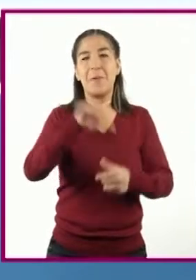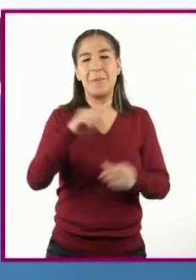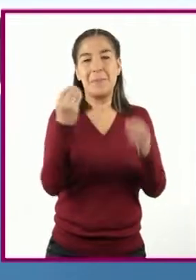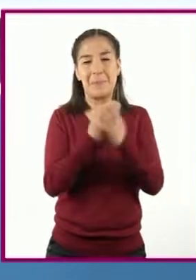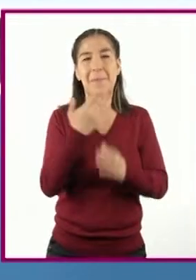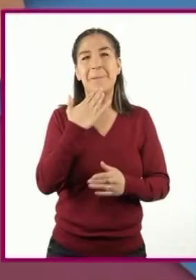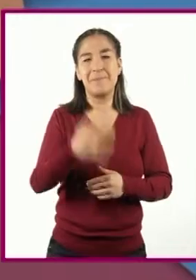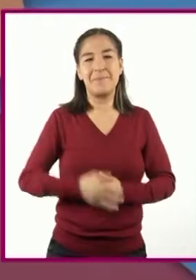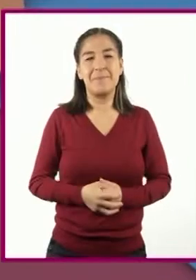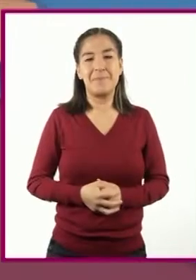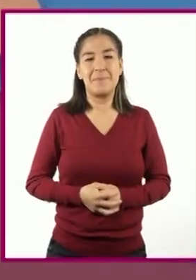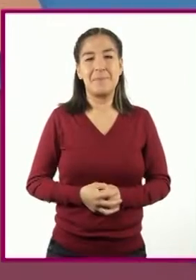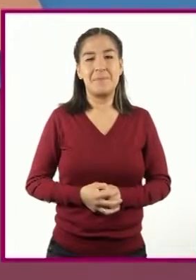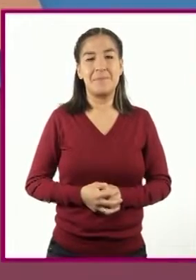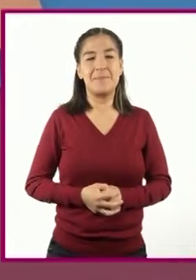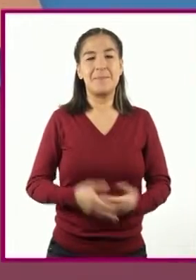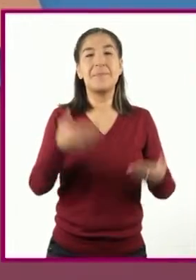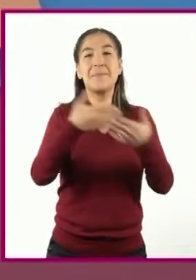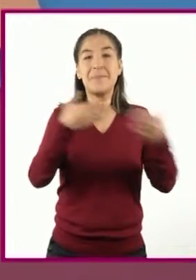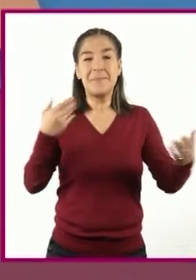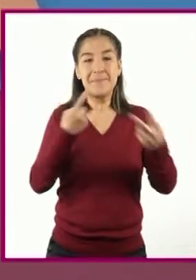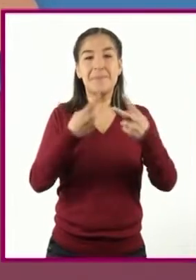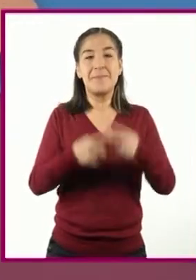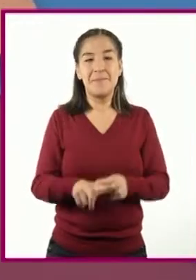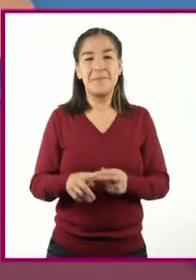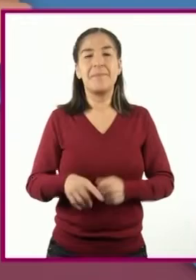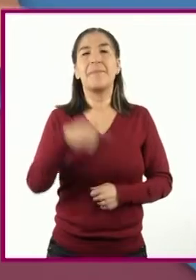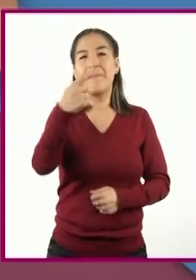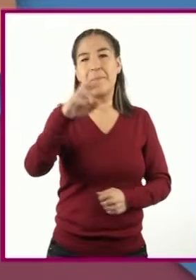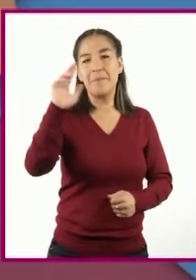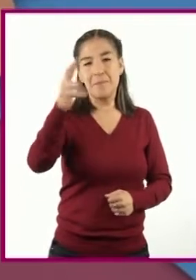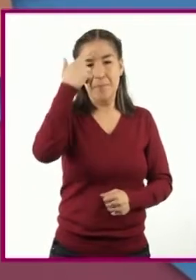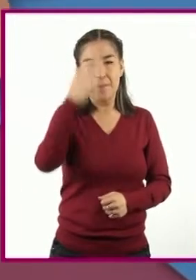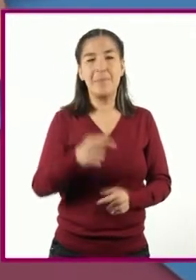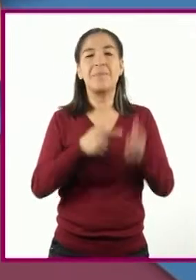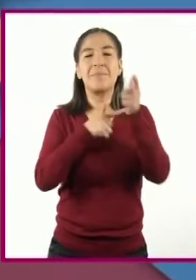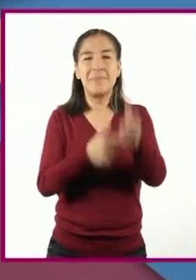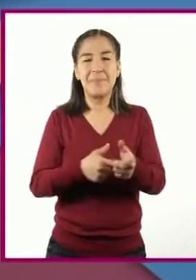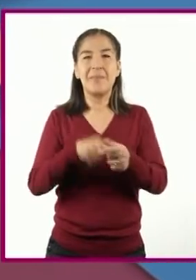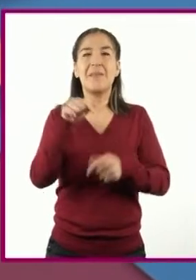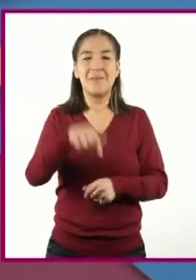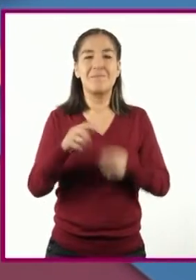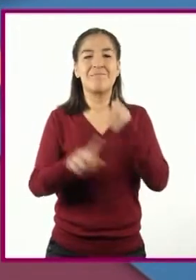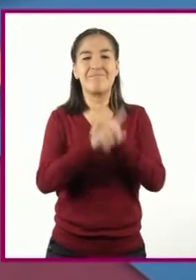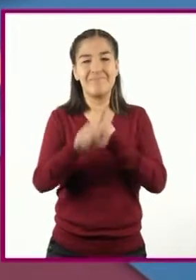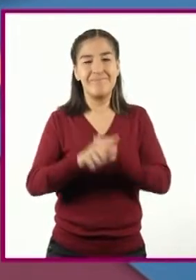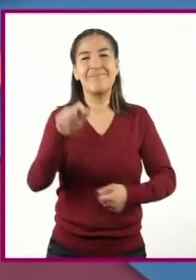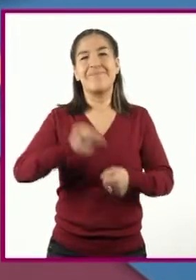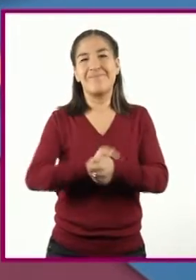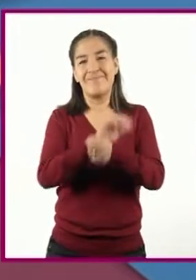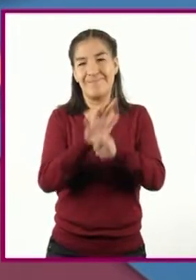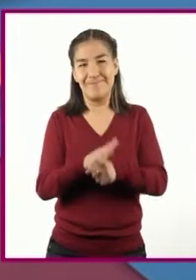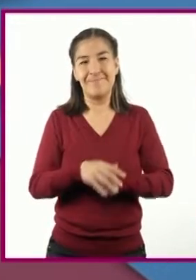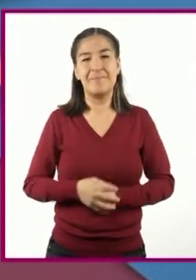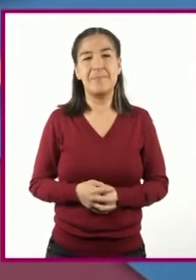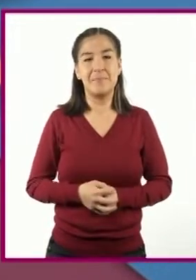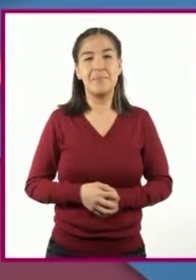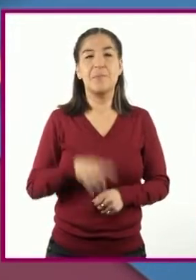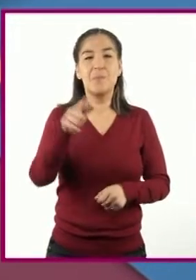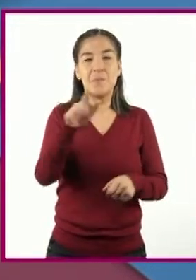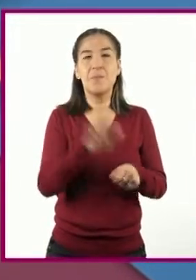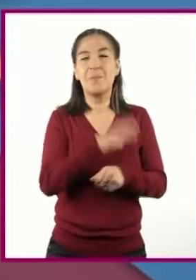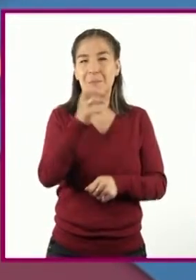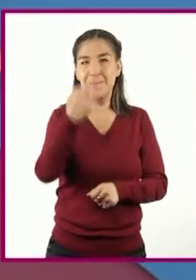sesión. Antes de comenzar, les recordamos que continuamos en situación de emergencia sanitaria, por lo